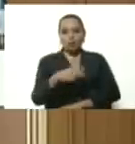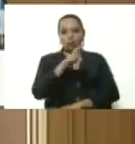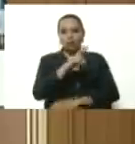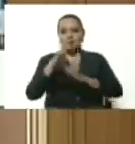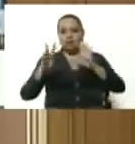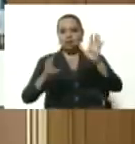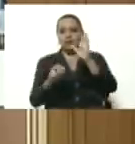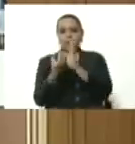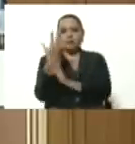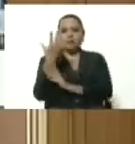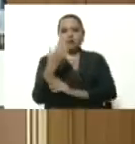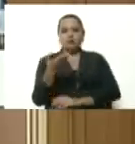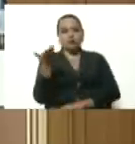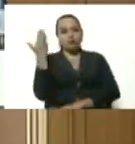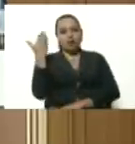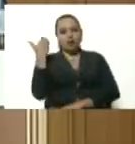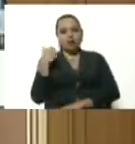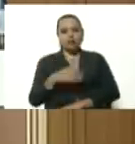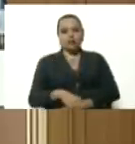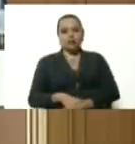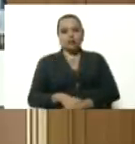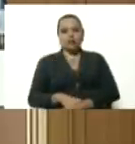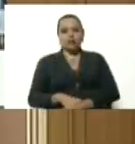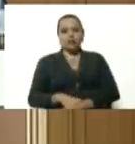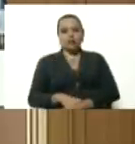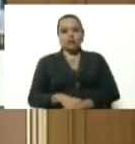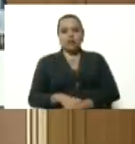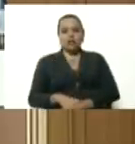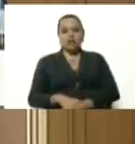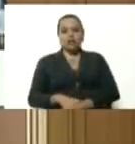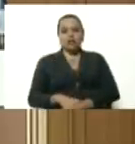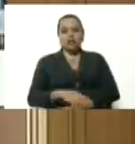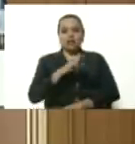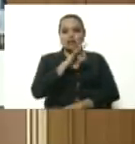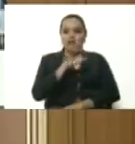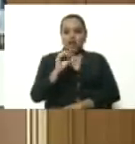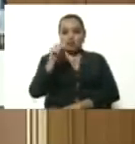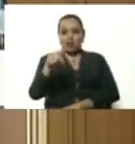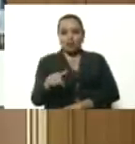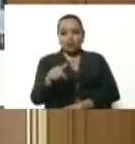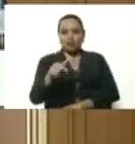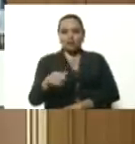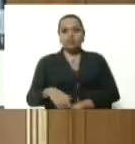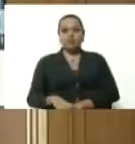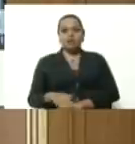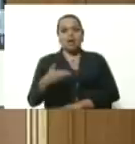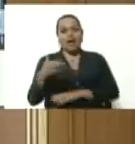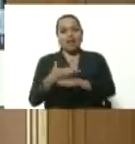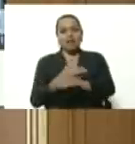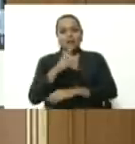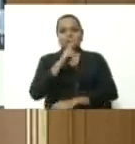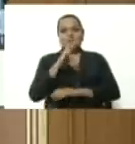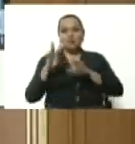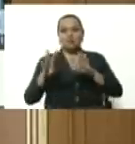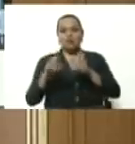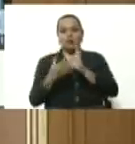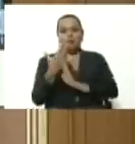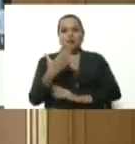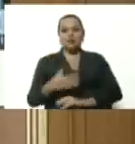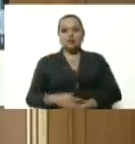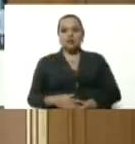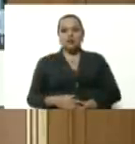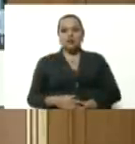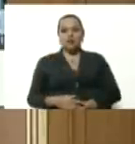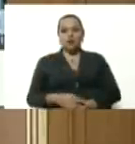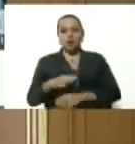de mayo, ayer, hoy 30, al 29 de mayo, la Unión Europea lleva 26